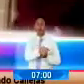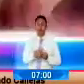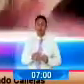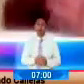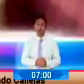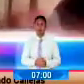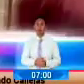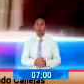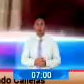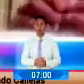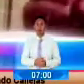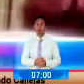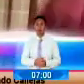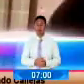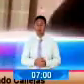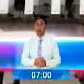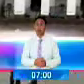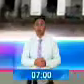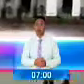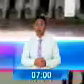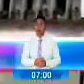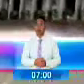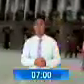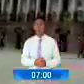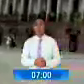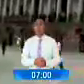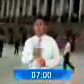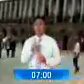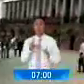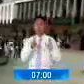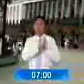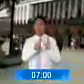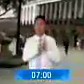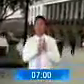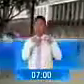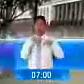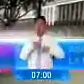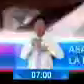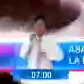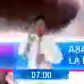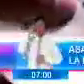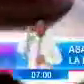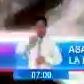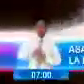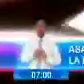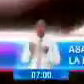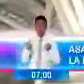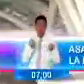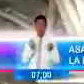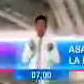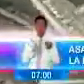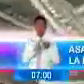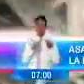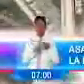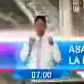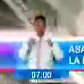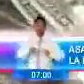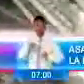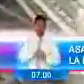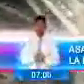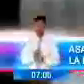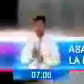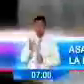pretenda meter la mano en el Banco Central. Manifestaron que la ley no quita ni resta al Ejecutivo la capacidad de dirigir la política monetaria y